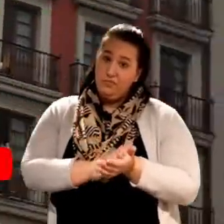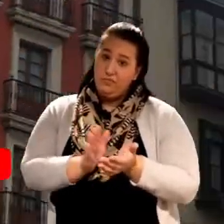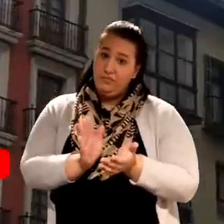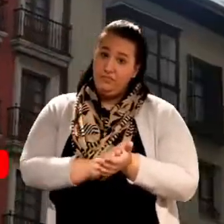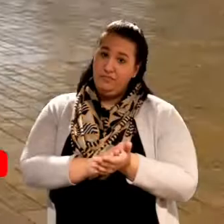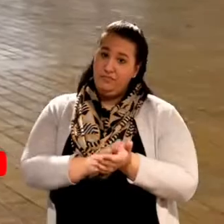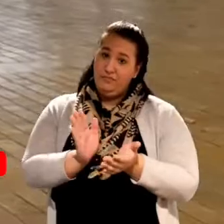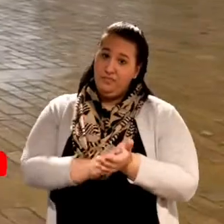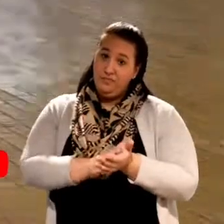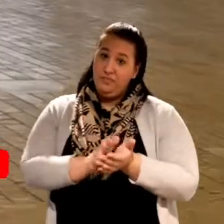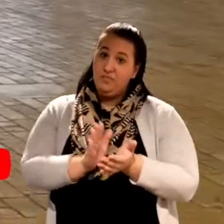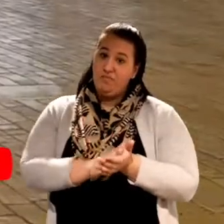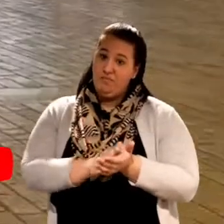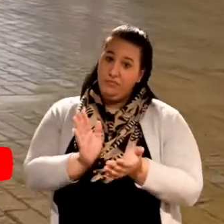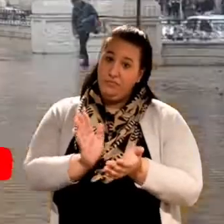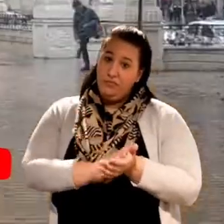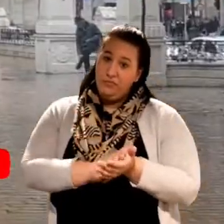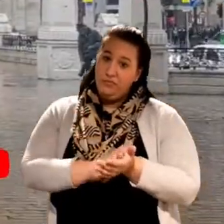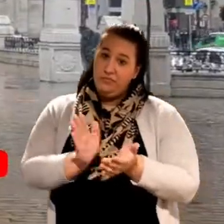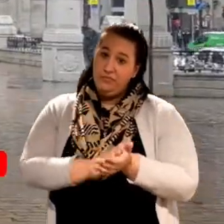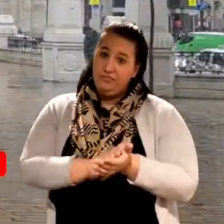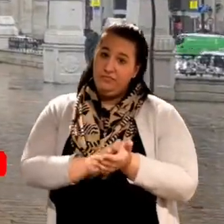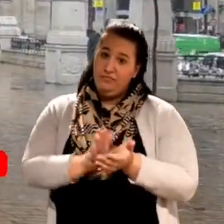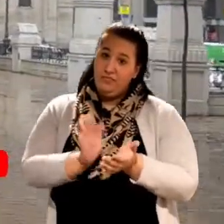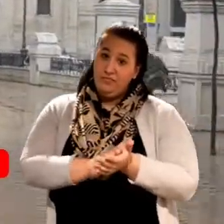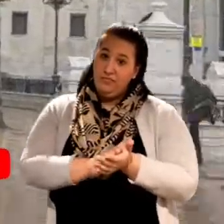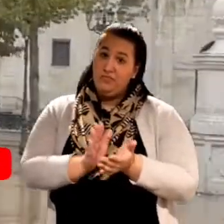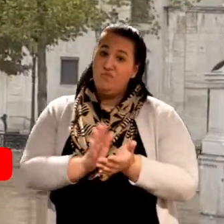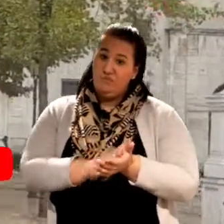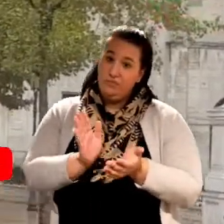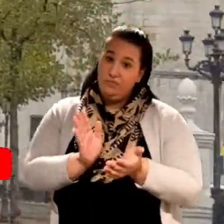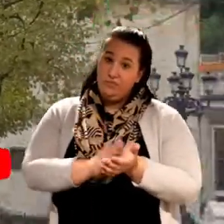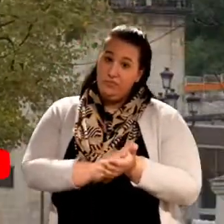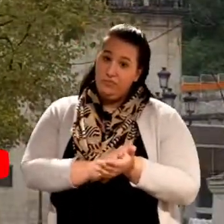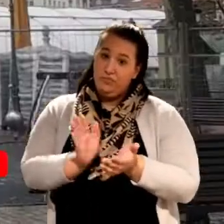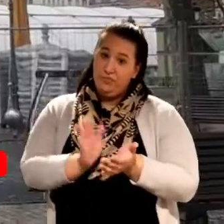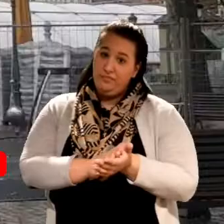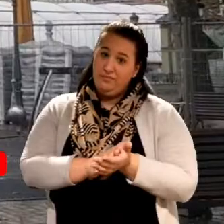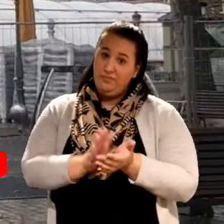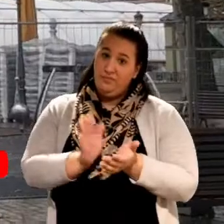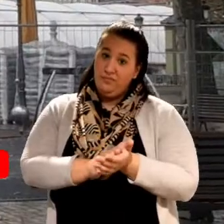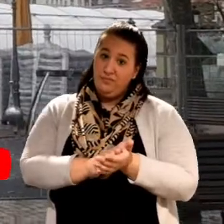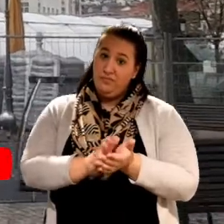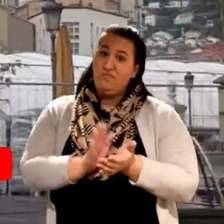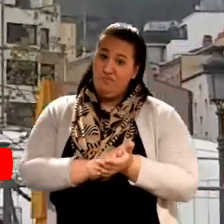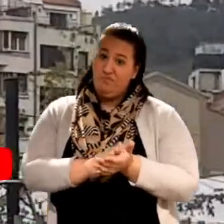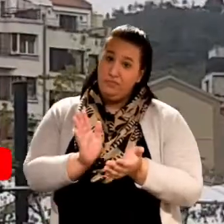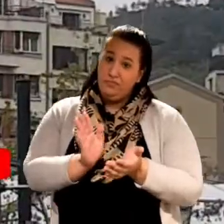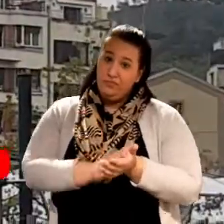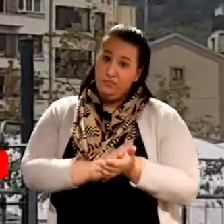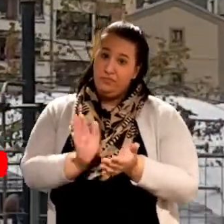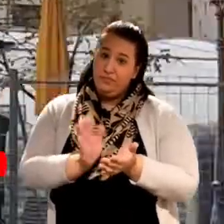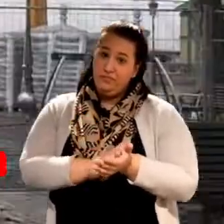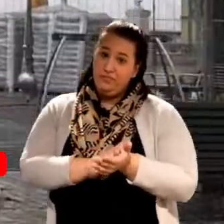que estuvimos por aquí adquiriendo el libro, pues ahora vamos a darle un paseito aquí, a dar un paseito por la ciudad de Bilbao. Y nada, chicos, gracias por ver este